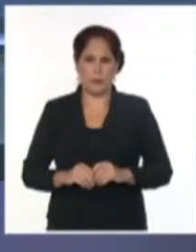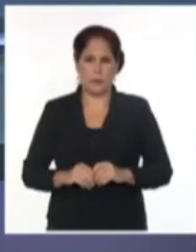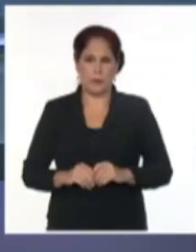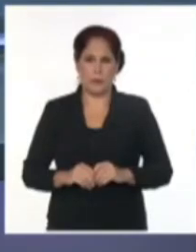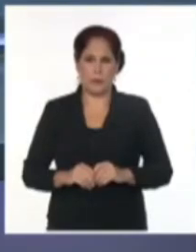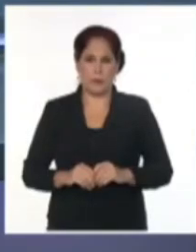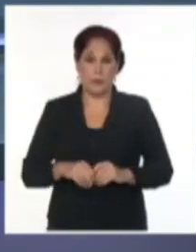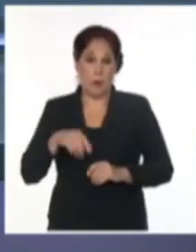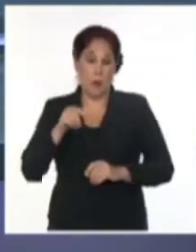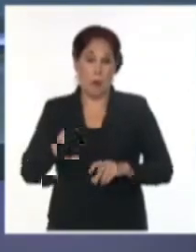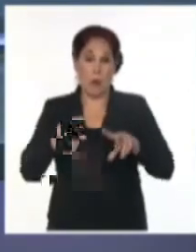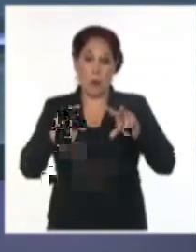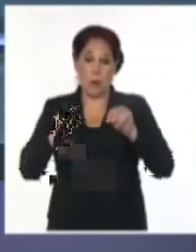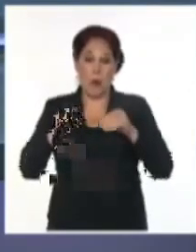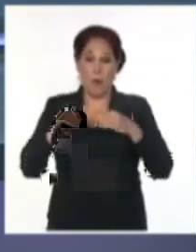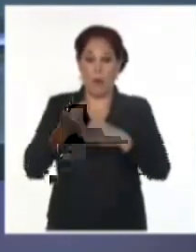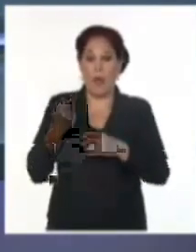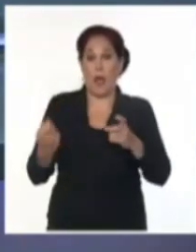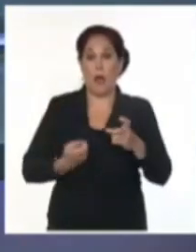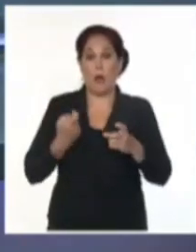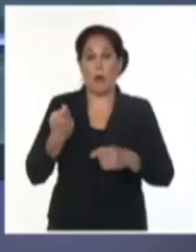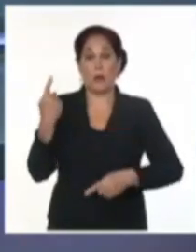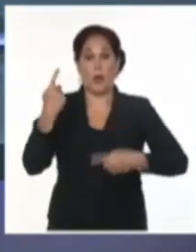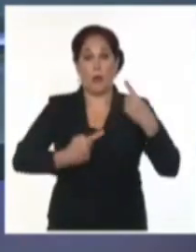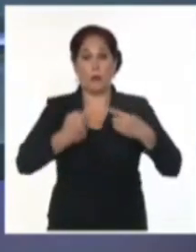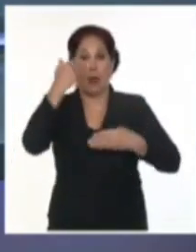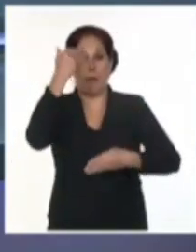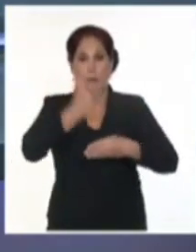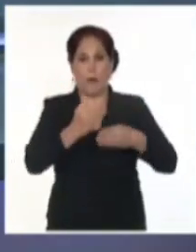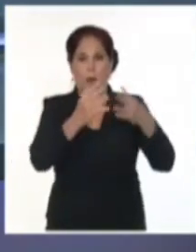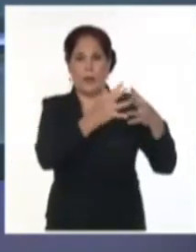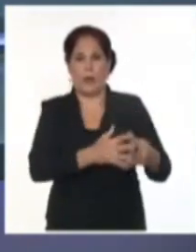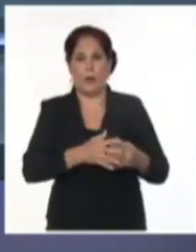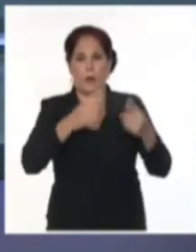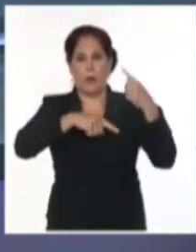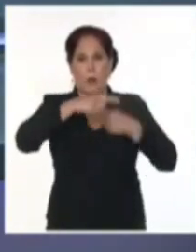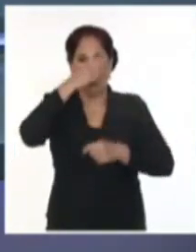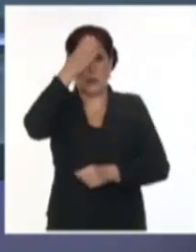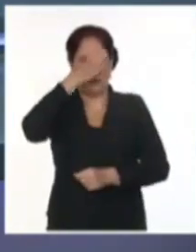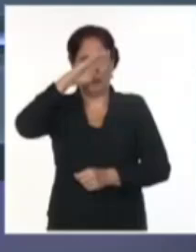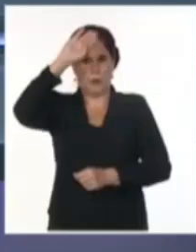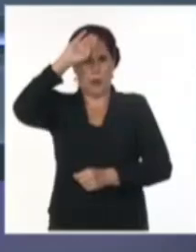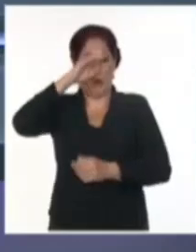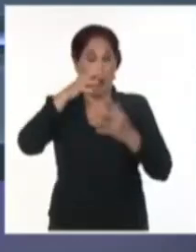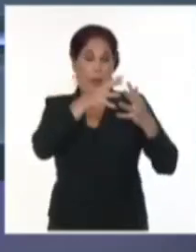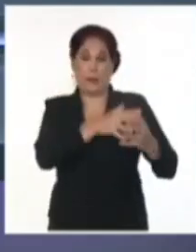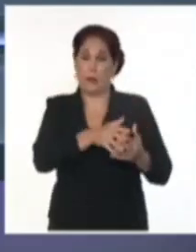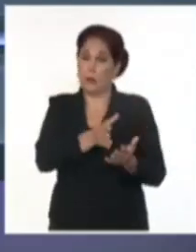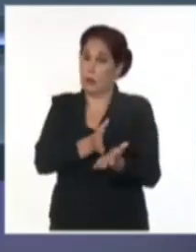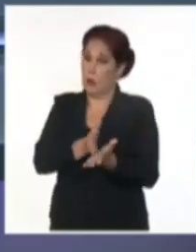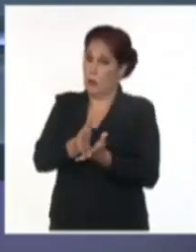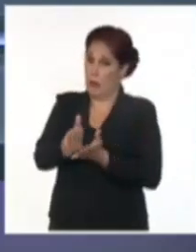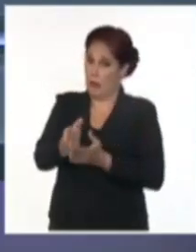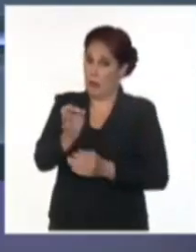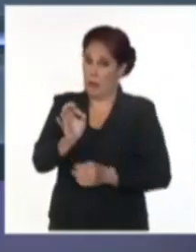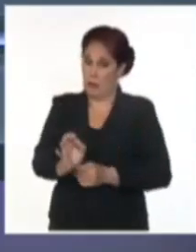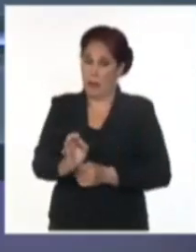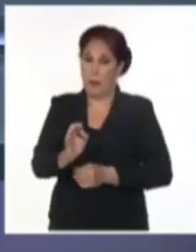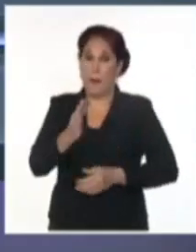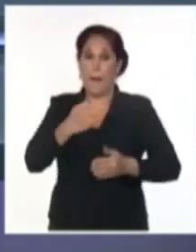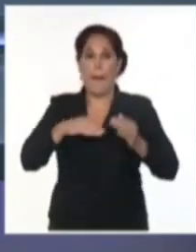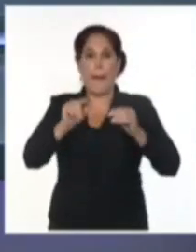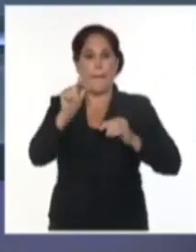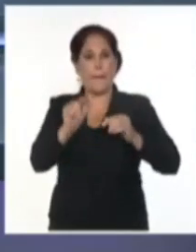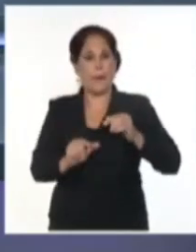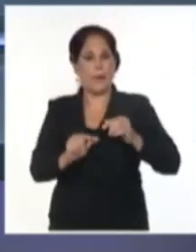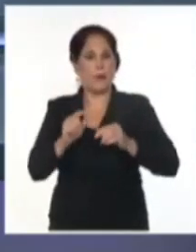celebra una nueva jornada de lucha contra el bloqueo genocida que mantiene el gobierno de Estados Unidos contra Cuba. El ministro de Relaciones Exteriores